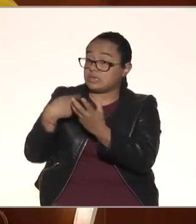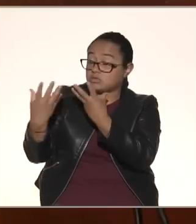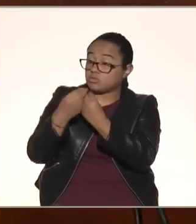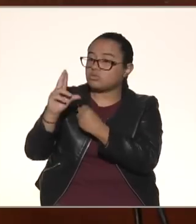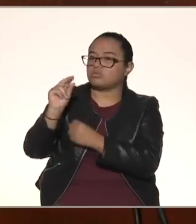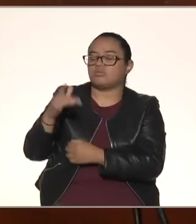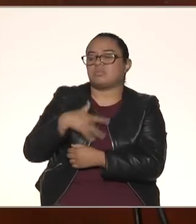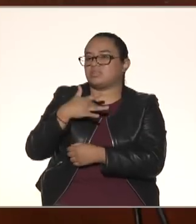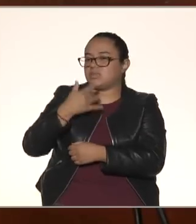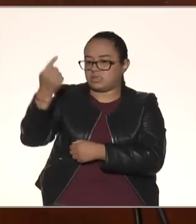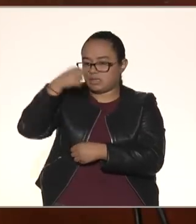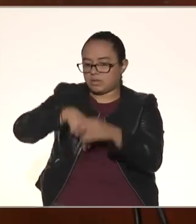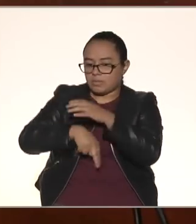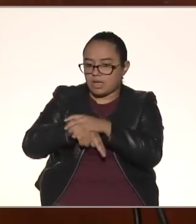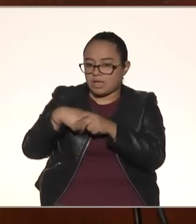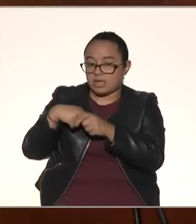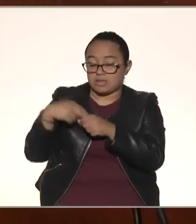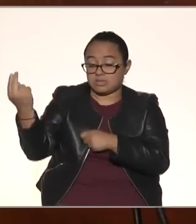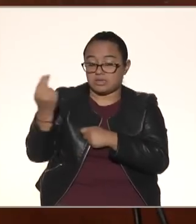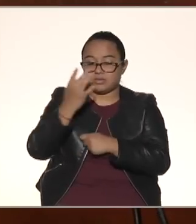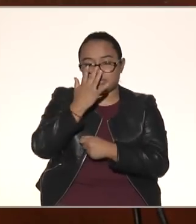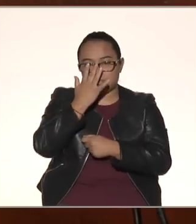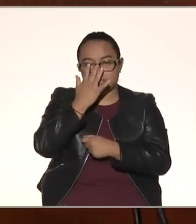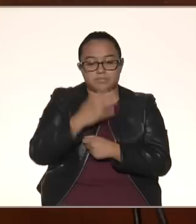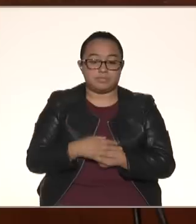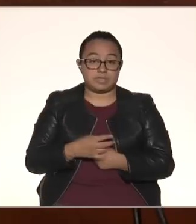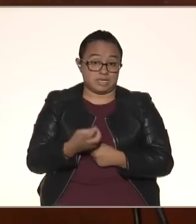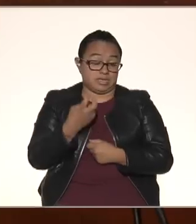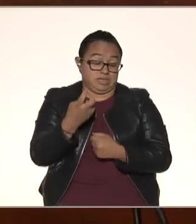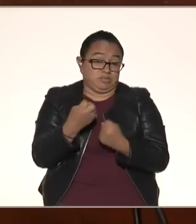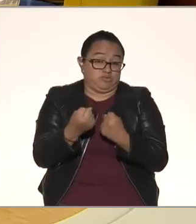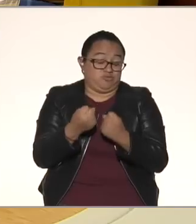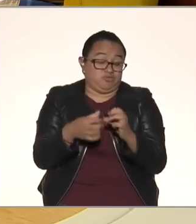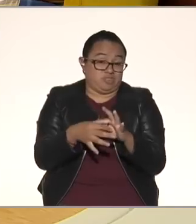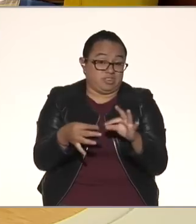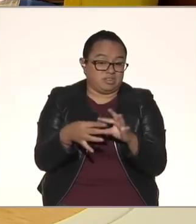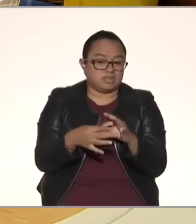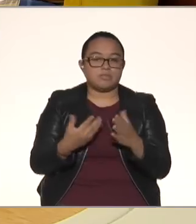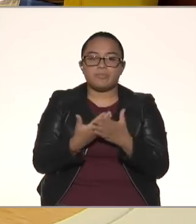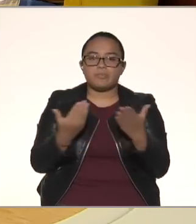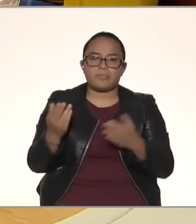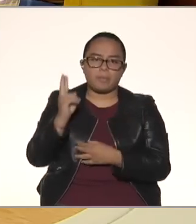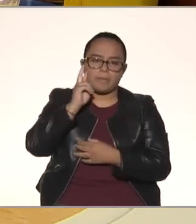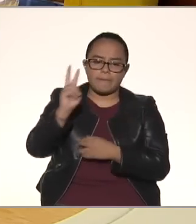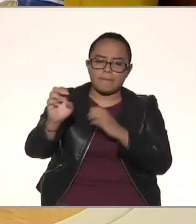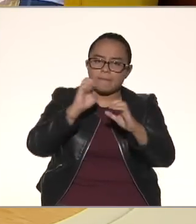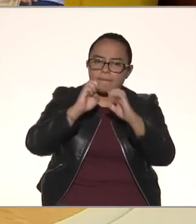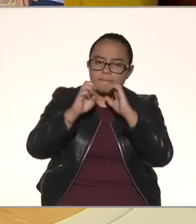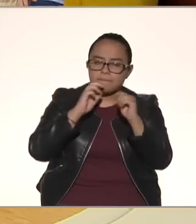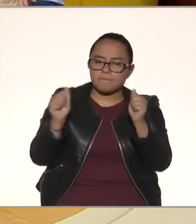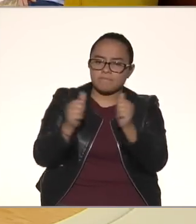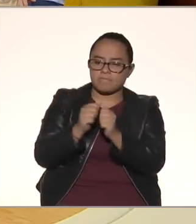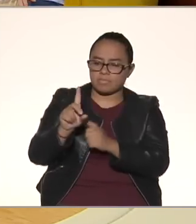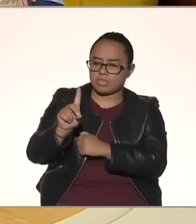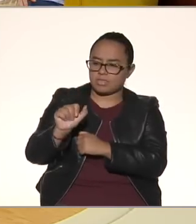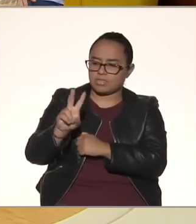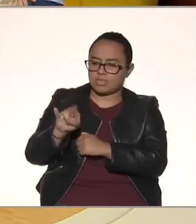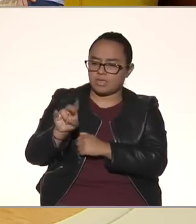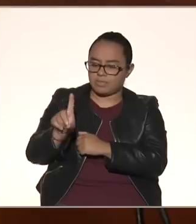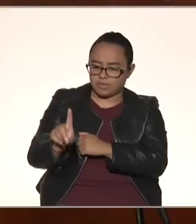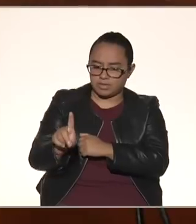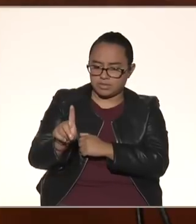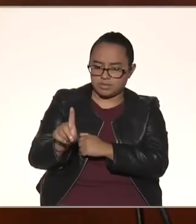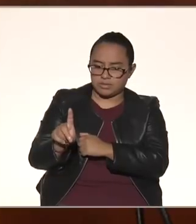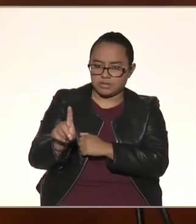necesito. Sí, claro, sin ti me muero. Híjole, eso es muy fuerte. Bueno, vamos a ver esta entrevista con David Pastor.